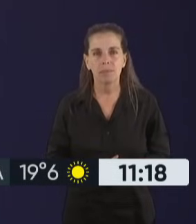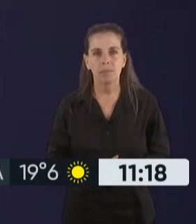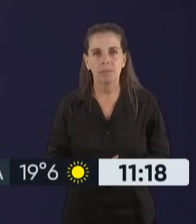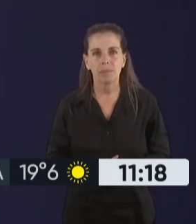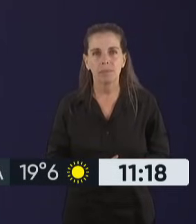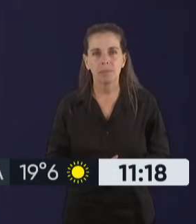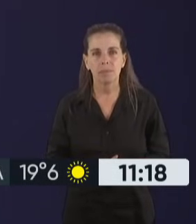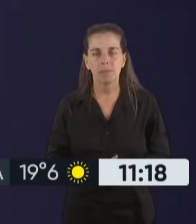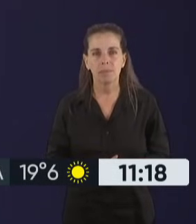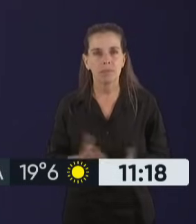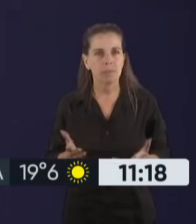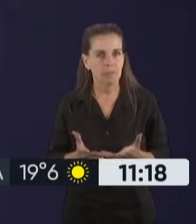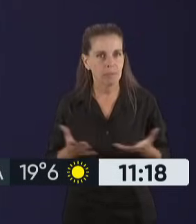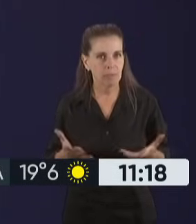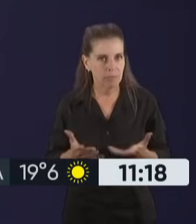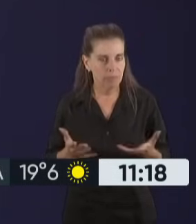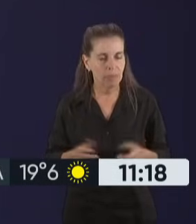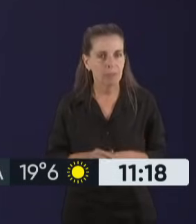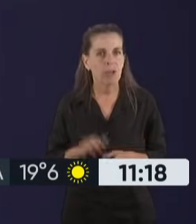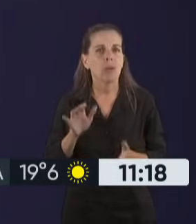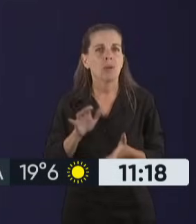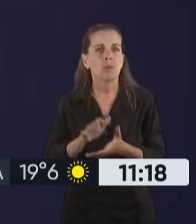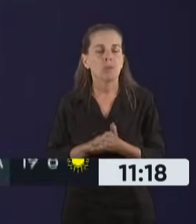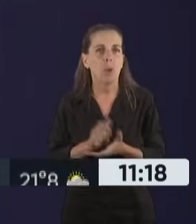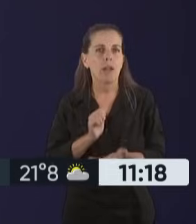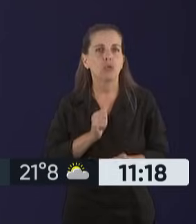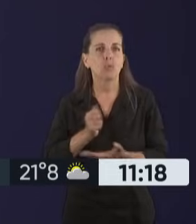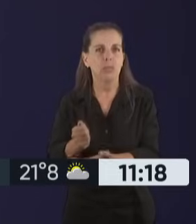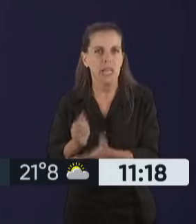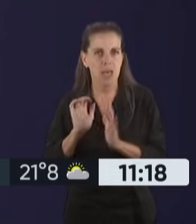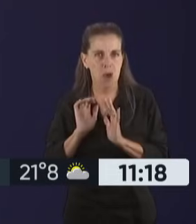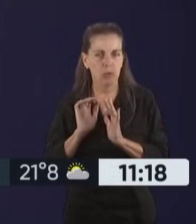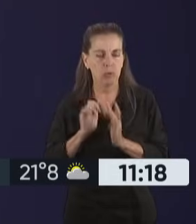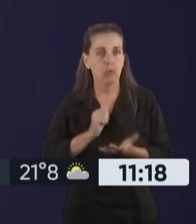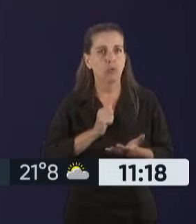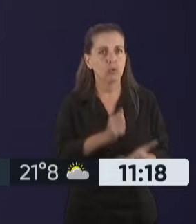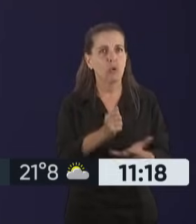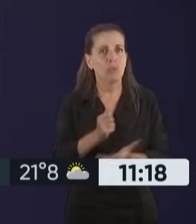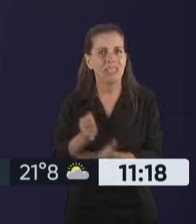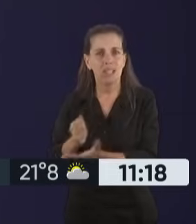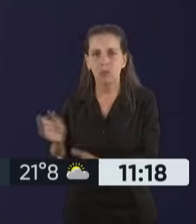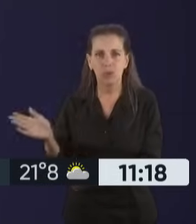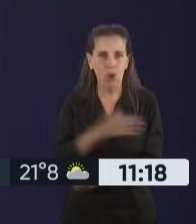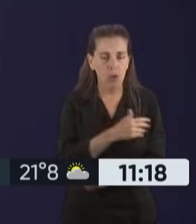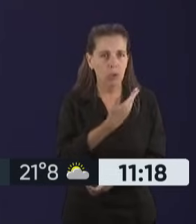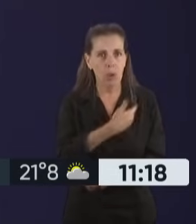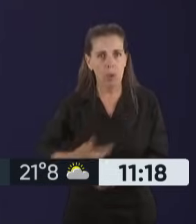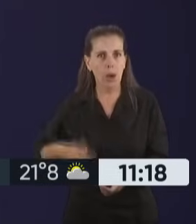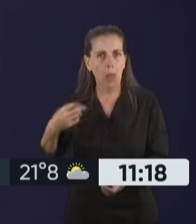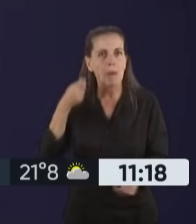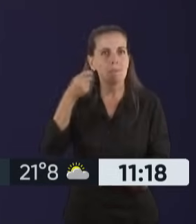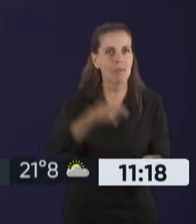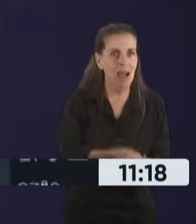digamos, a los desencuentros en materia de subsidios, todos los subsidios que deba pagar el Gobierno Nacional se